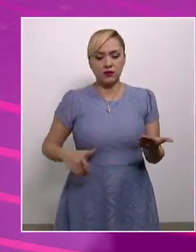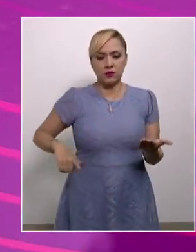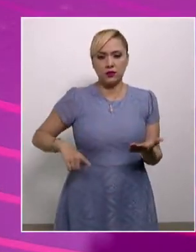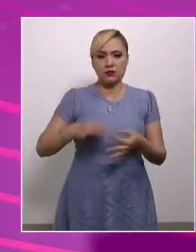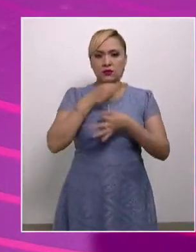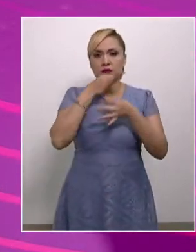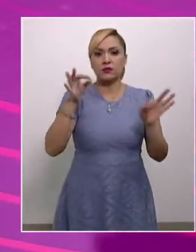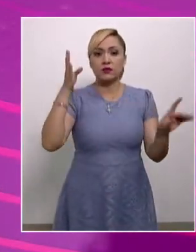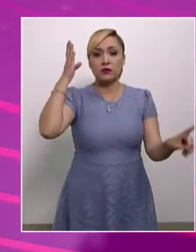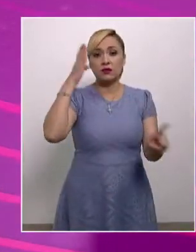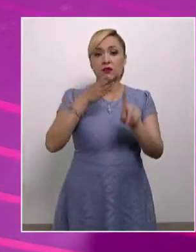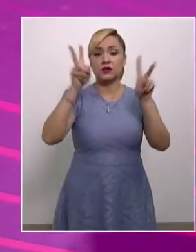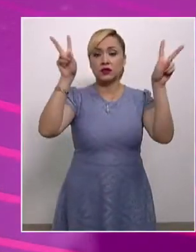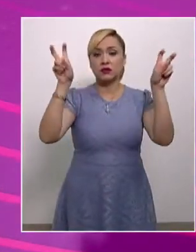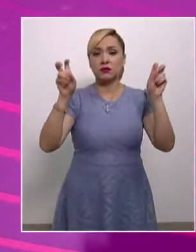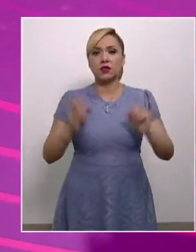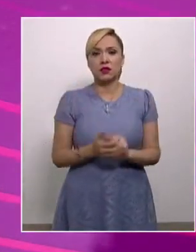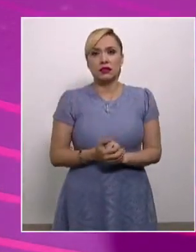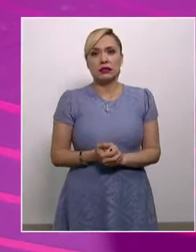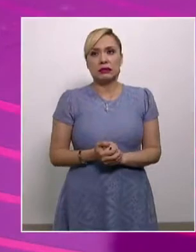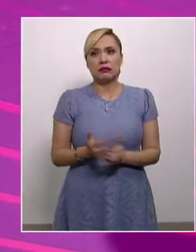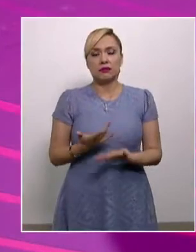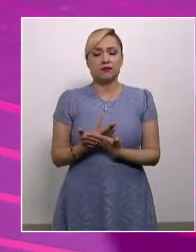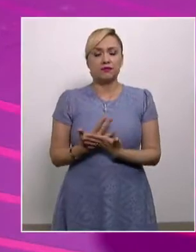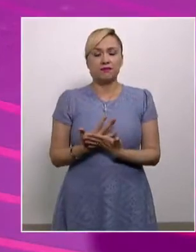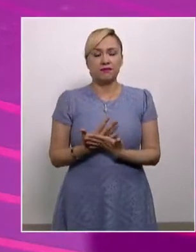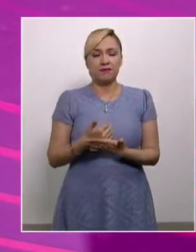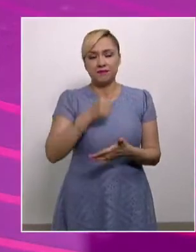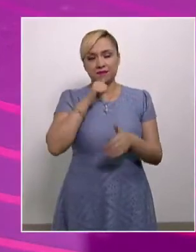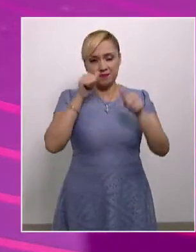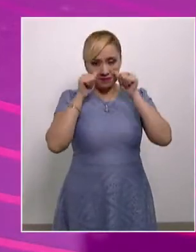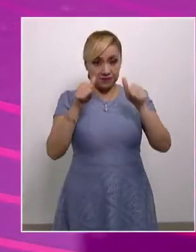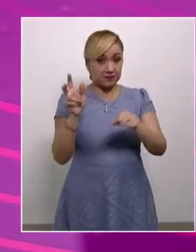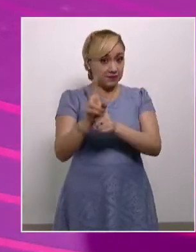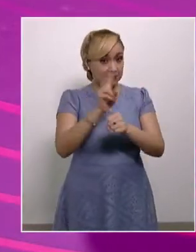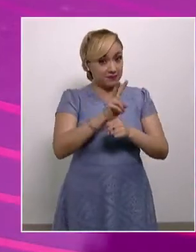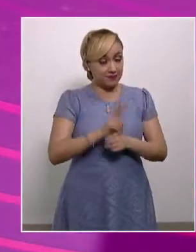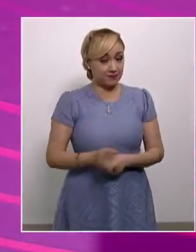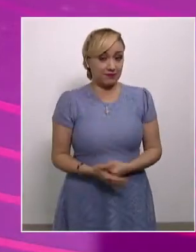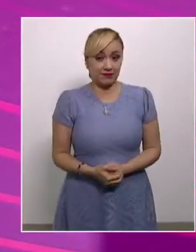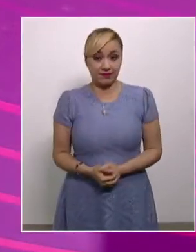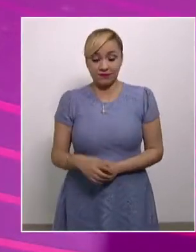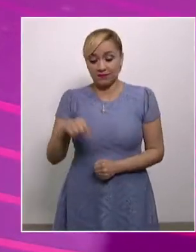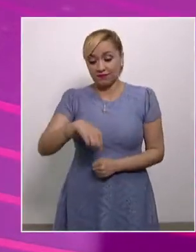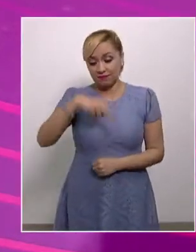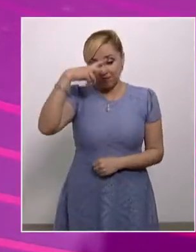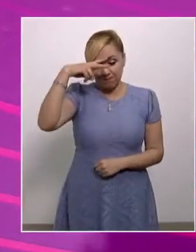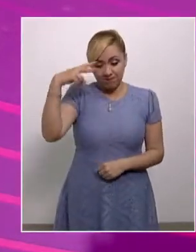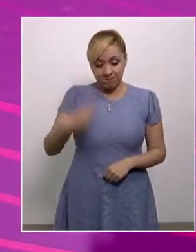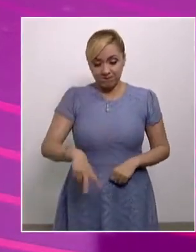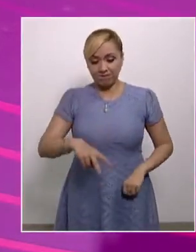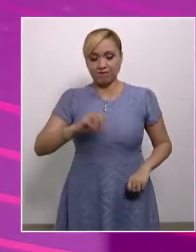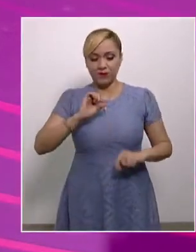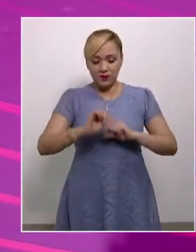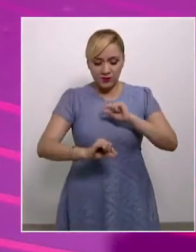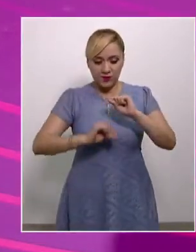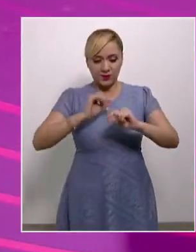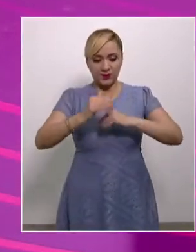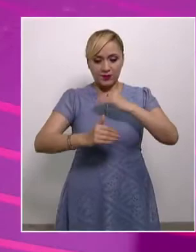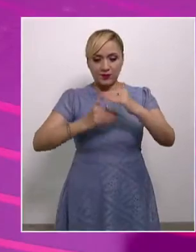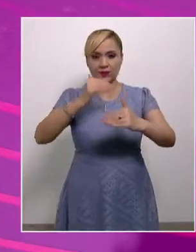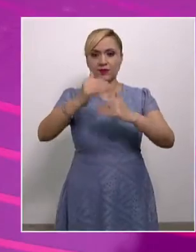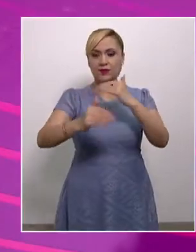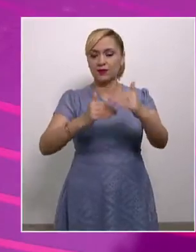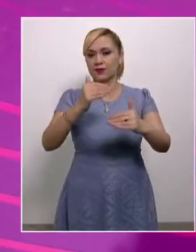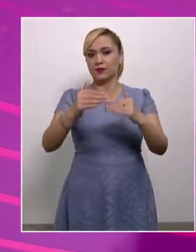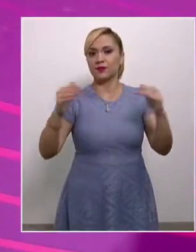tema central que puso de pendiente más importante y tal fue justo el tema de seguridad, es decir, México está en un proceso en el que hay cierta